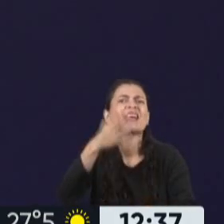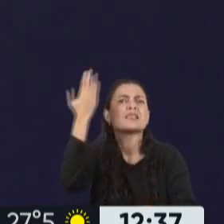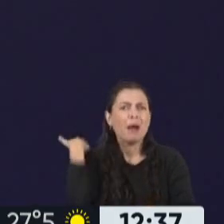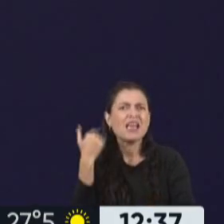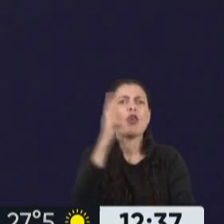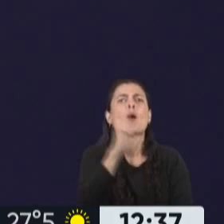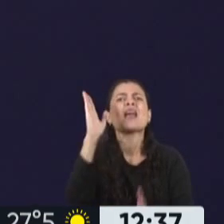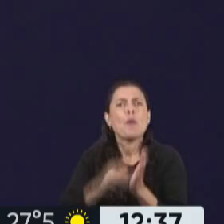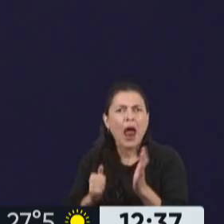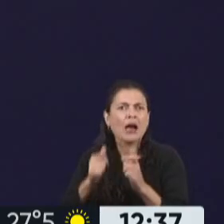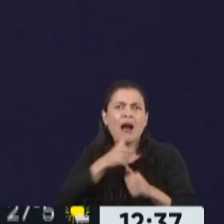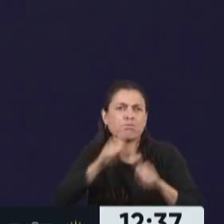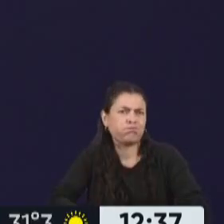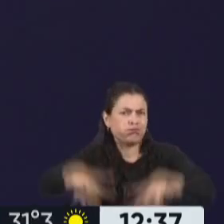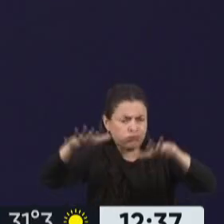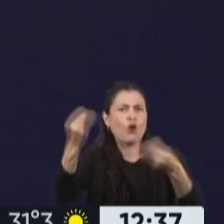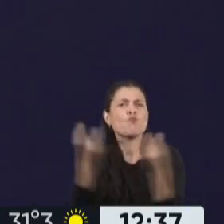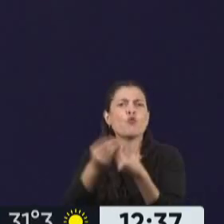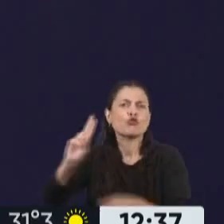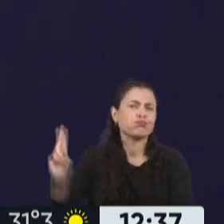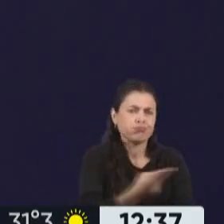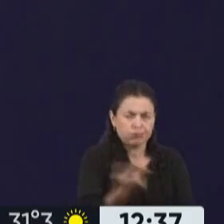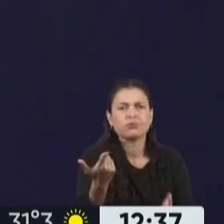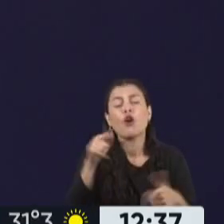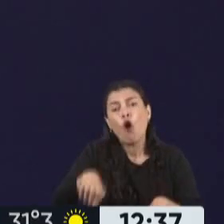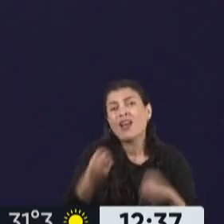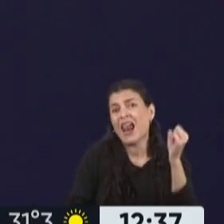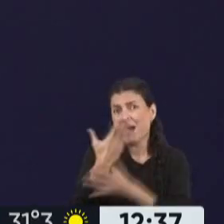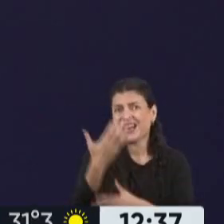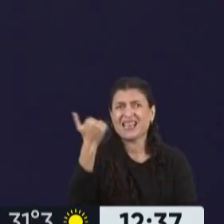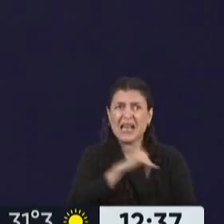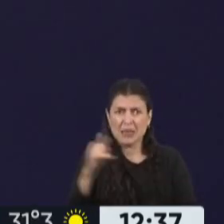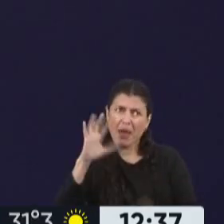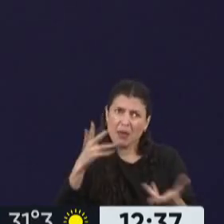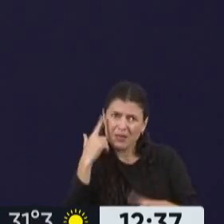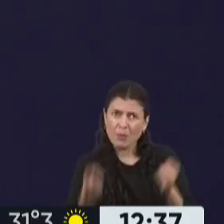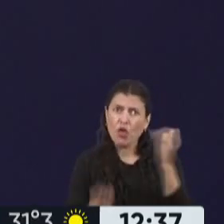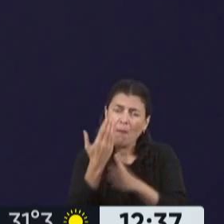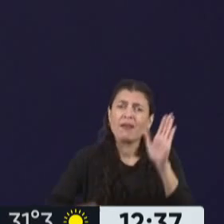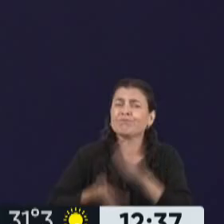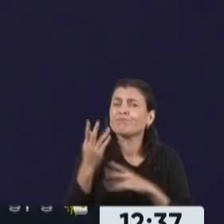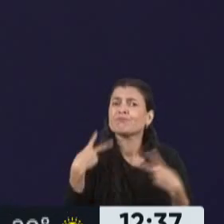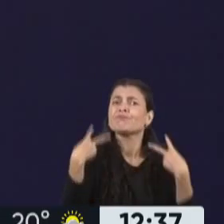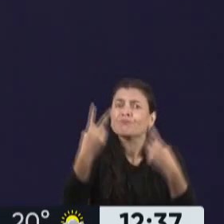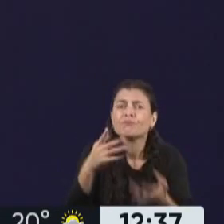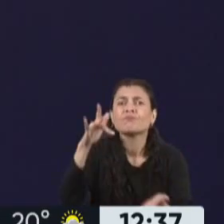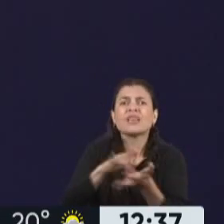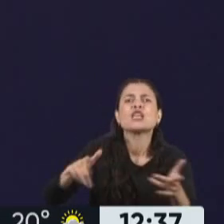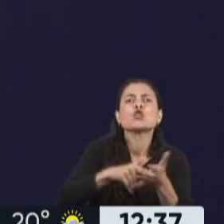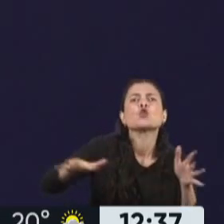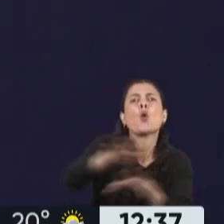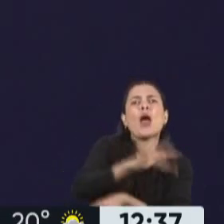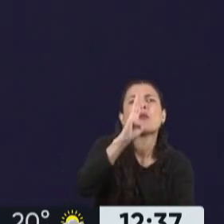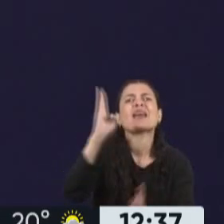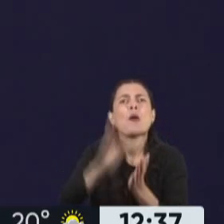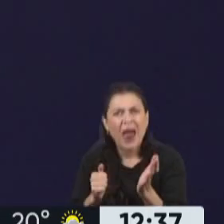Bahía Blanca y hoy por la mañana, en torno a las 6:30 de la mañana, partió hacia la ciudad de Bahía Blanca y visitó el